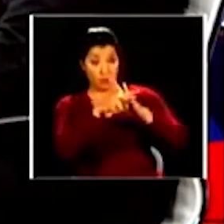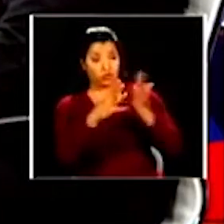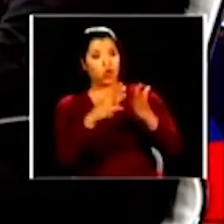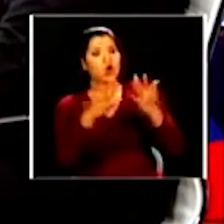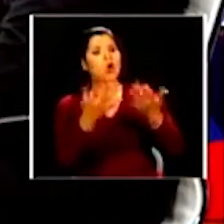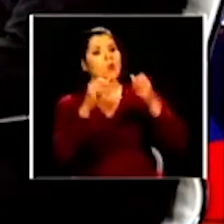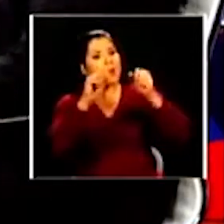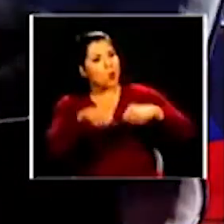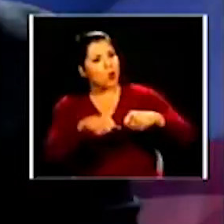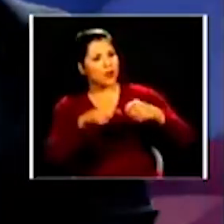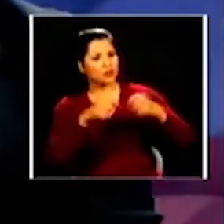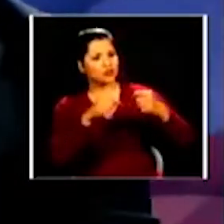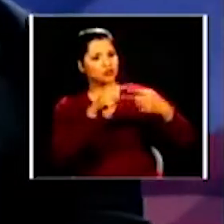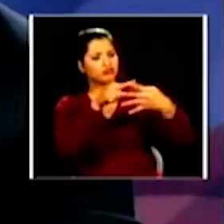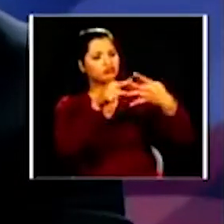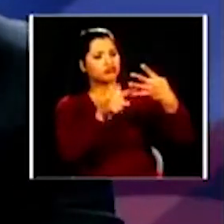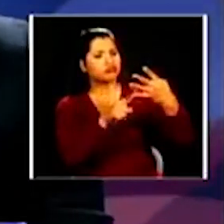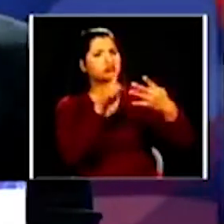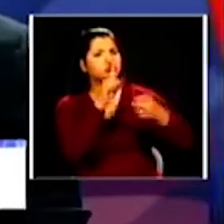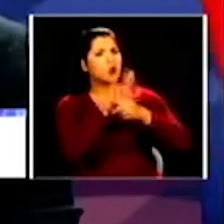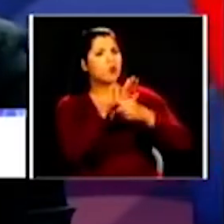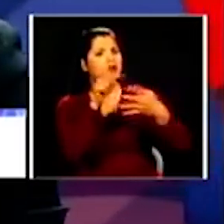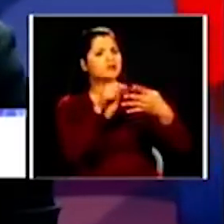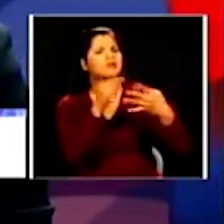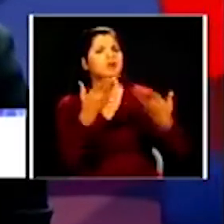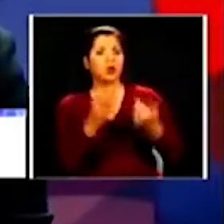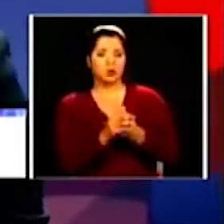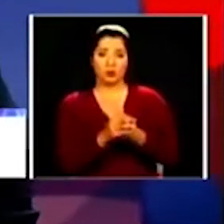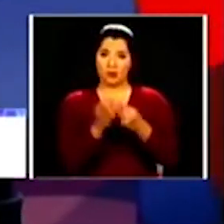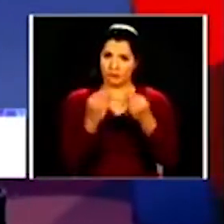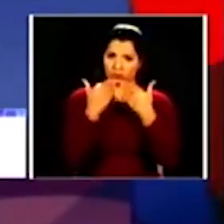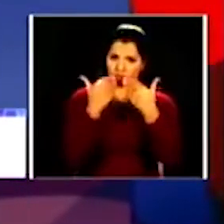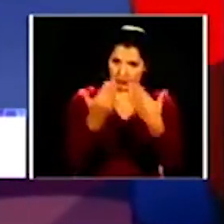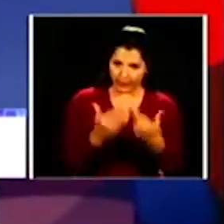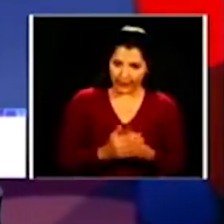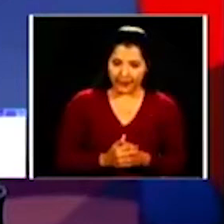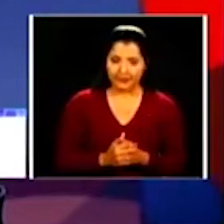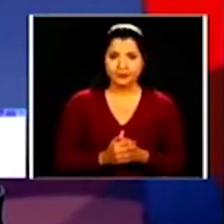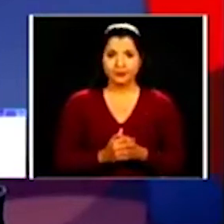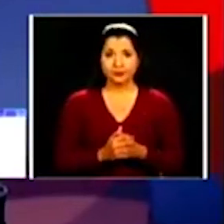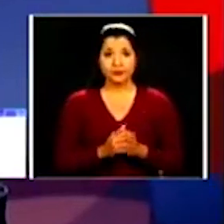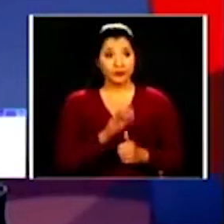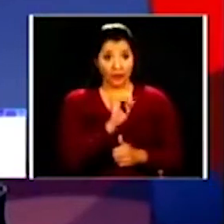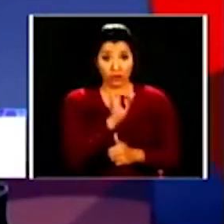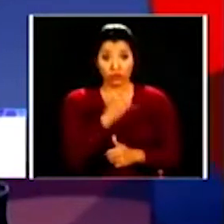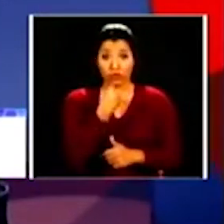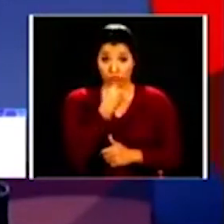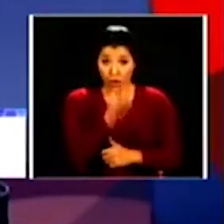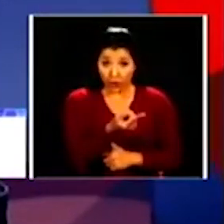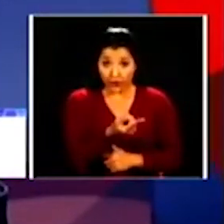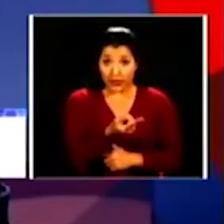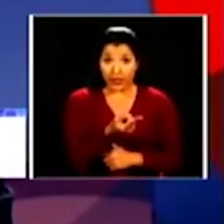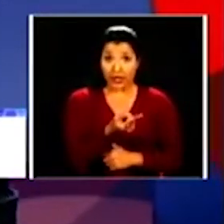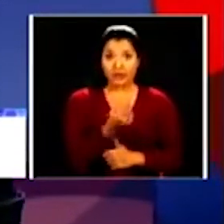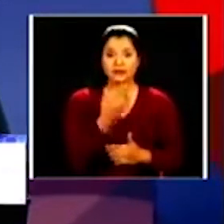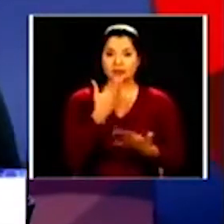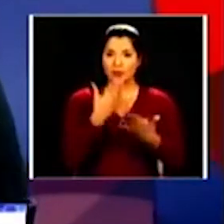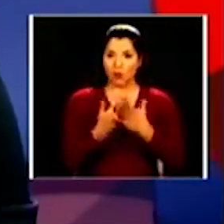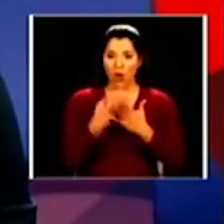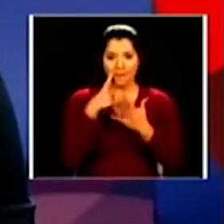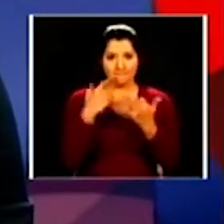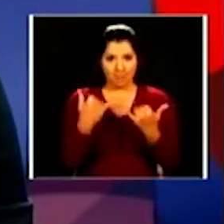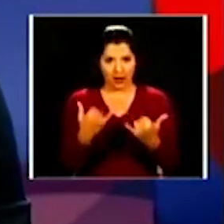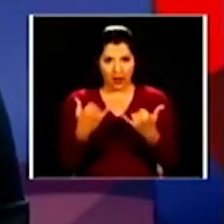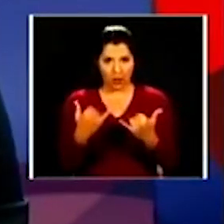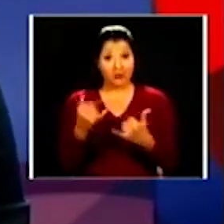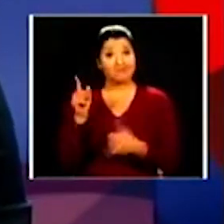soluciones? Bueno, muchas gracias. Y en efecto, lo que se dijo en ese momento es válido para este momento. Y en efecto, lo que es